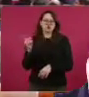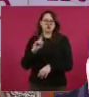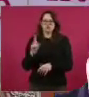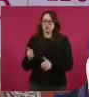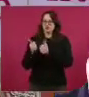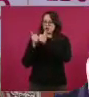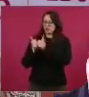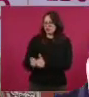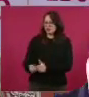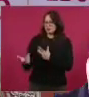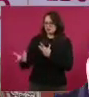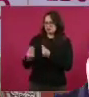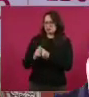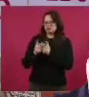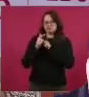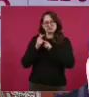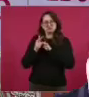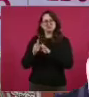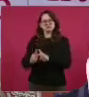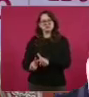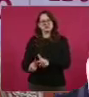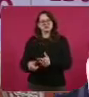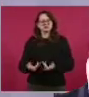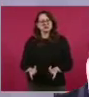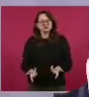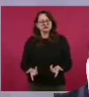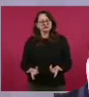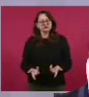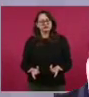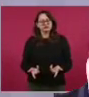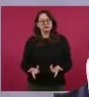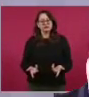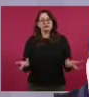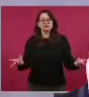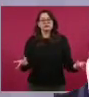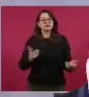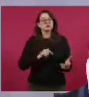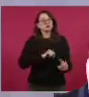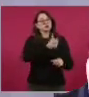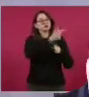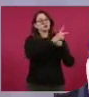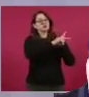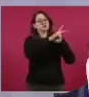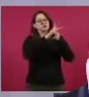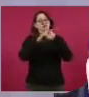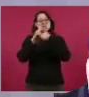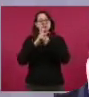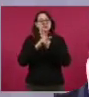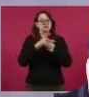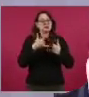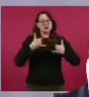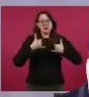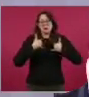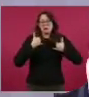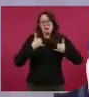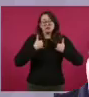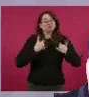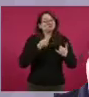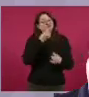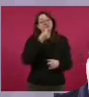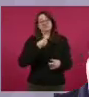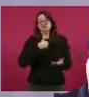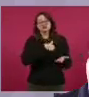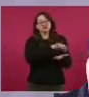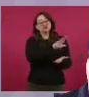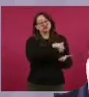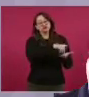En otras partes apenas están en la adolescencia y ya se tienen que ir.